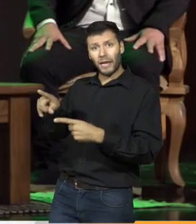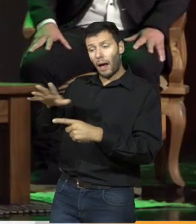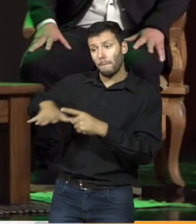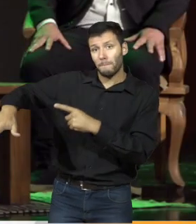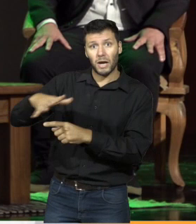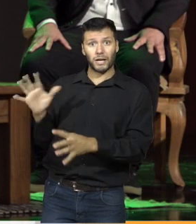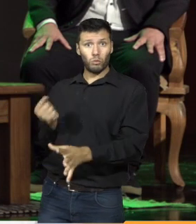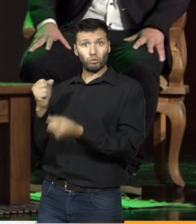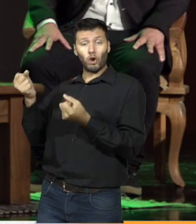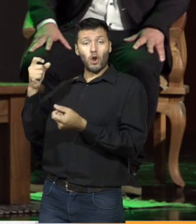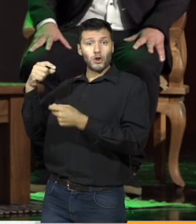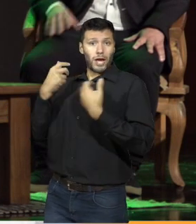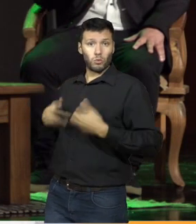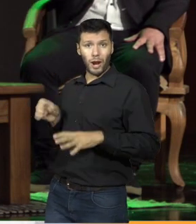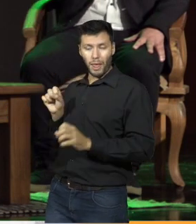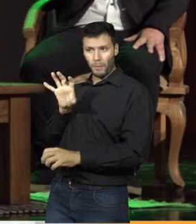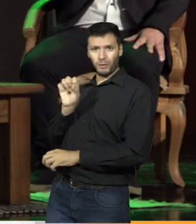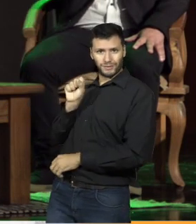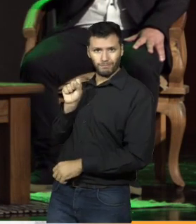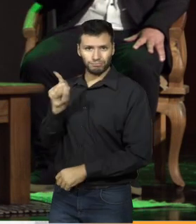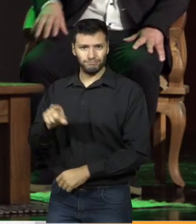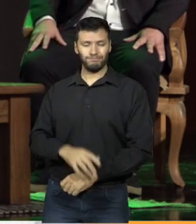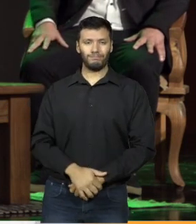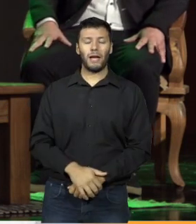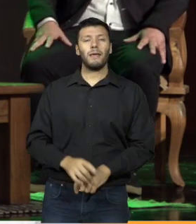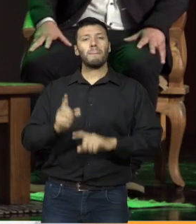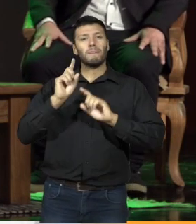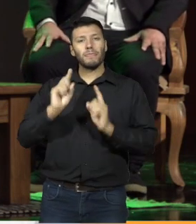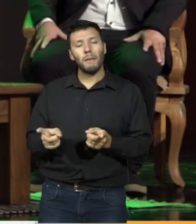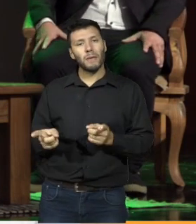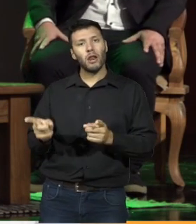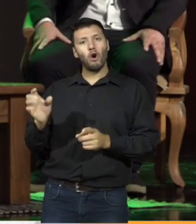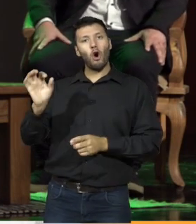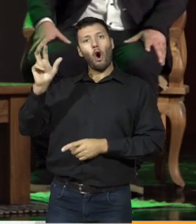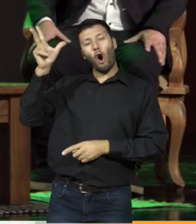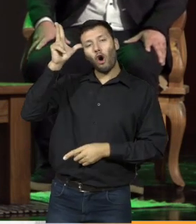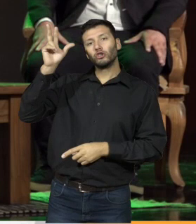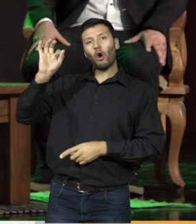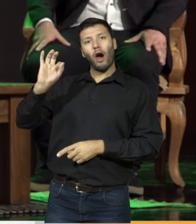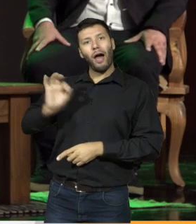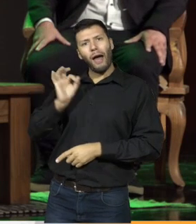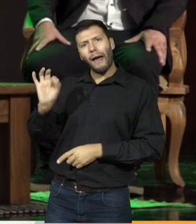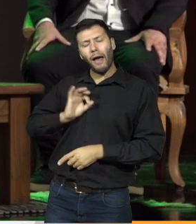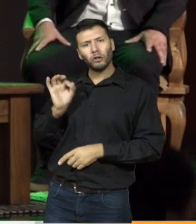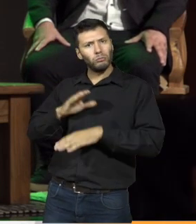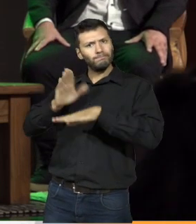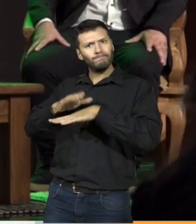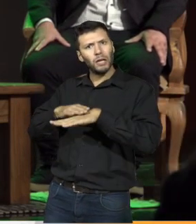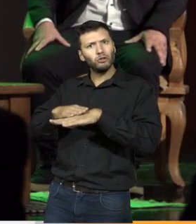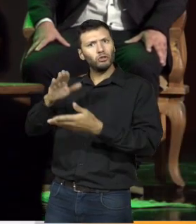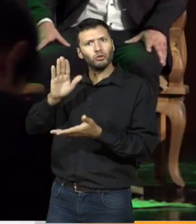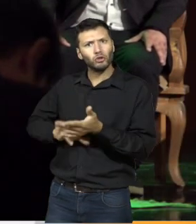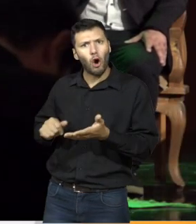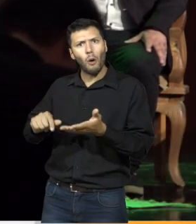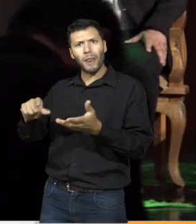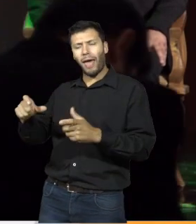Naturales de su provincia. También estuvo a cargo durante 8 años del programa de forestación en el marco de la